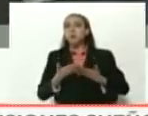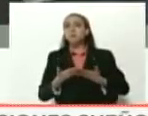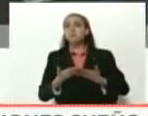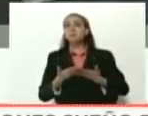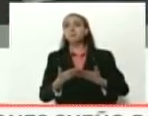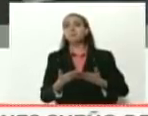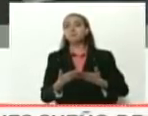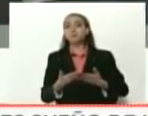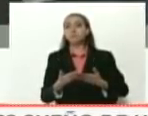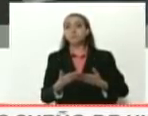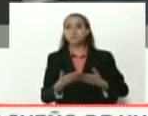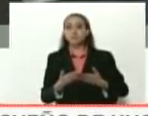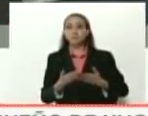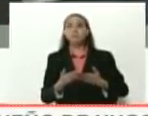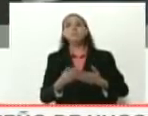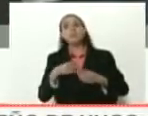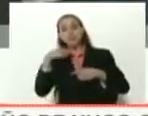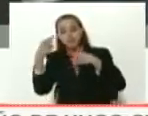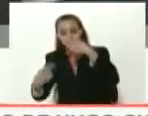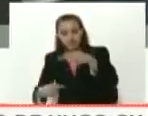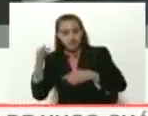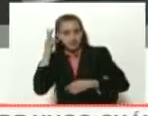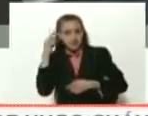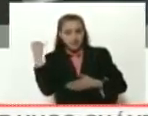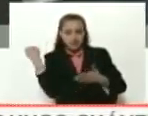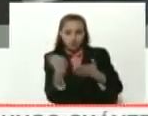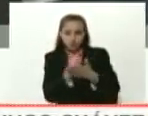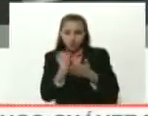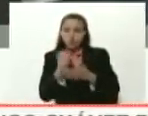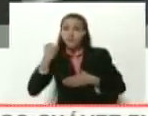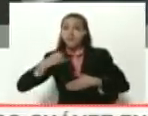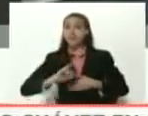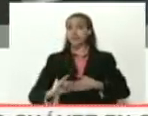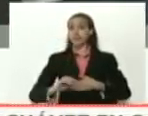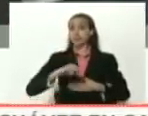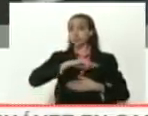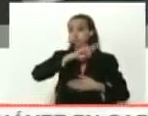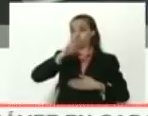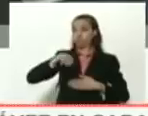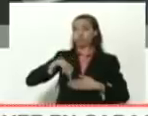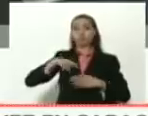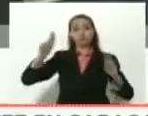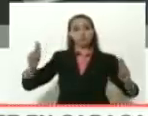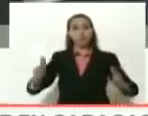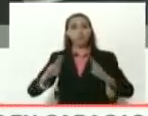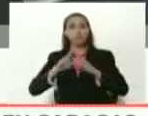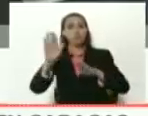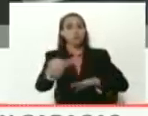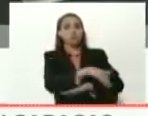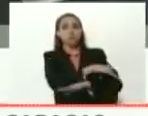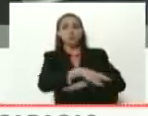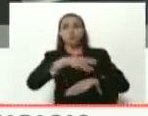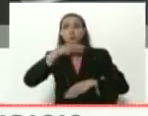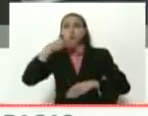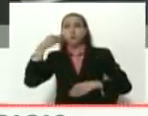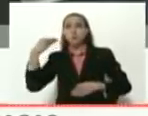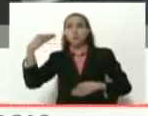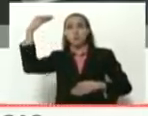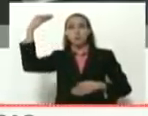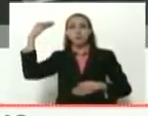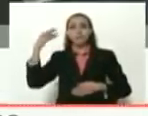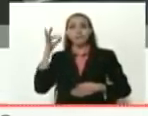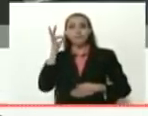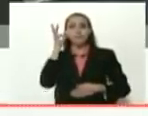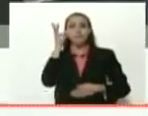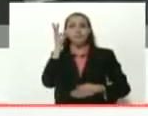como esta generación de mujeres luchadoras, hoy vemos las caras en la calle y vemos a la juventud, a la mujer